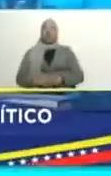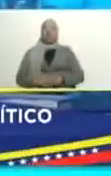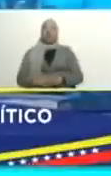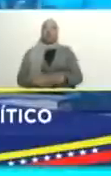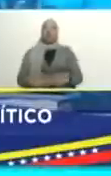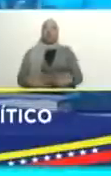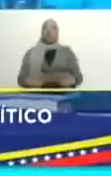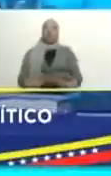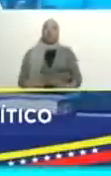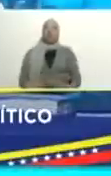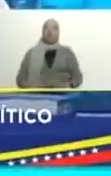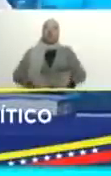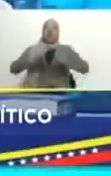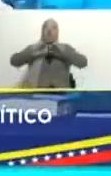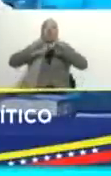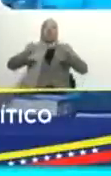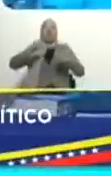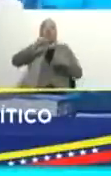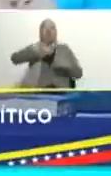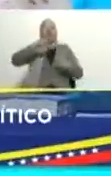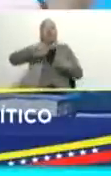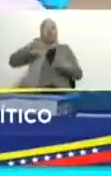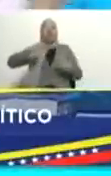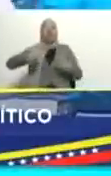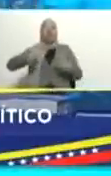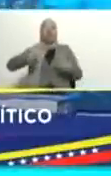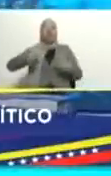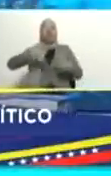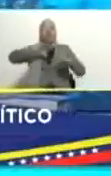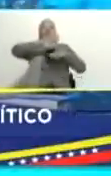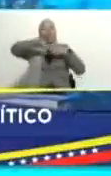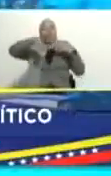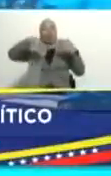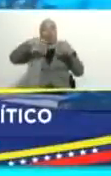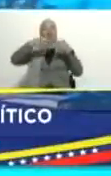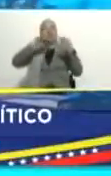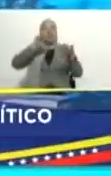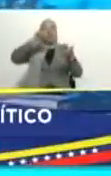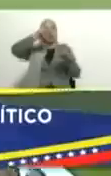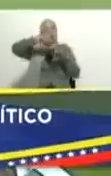Bueno, aquí estamos todos y están todas.